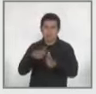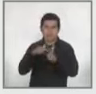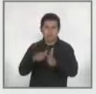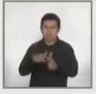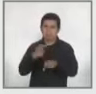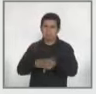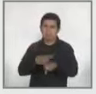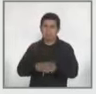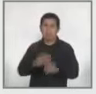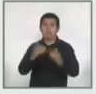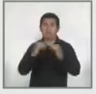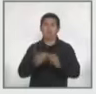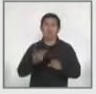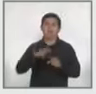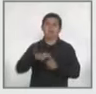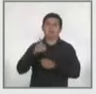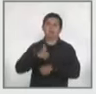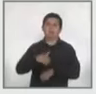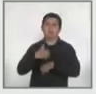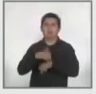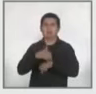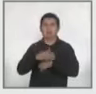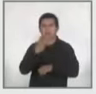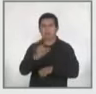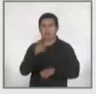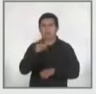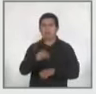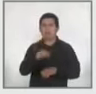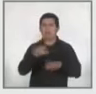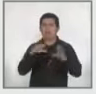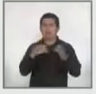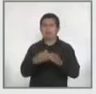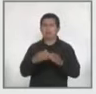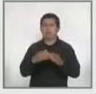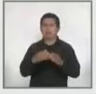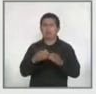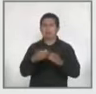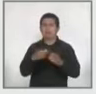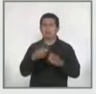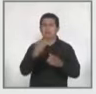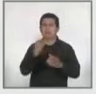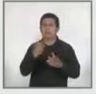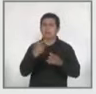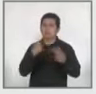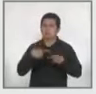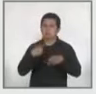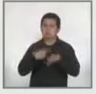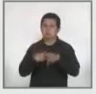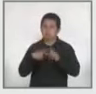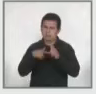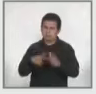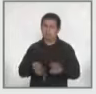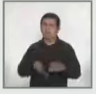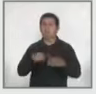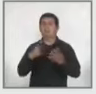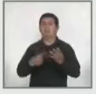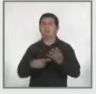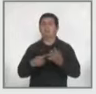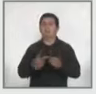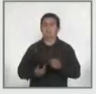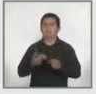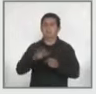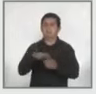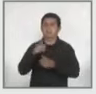hoy. En jurisdicción sanitaria número 3, el reporte de 9 casos al día de hoy.